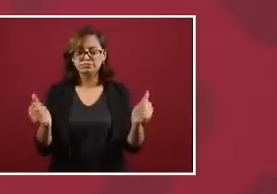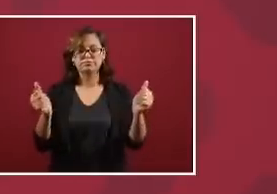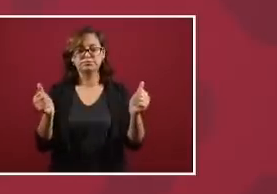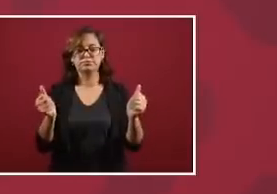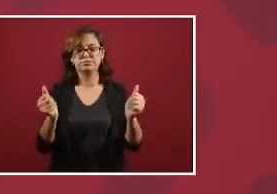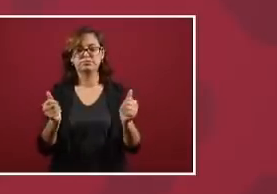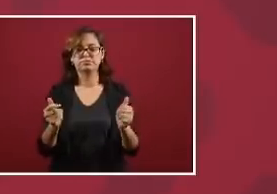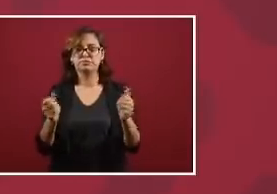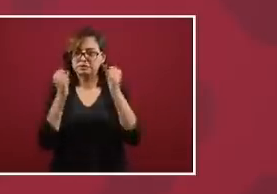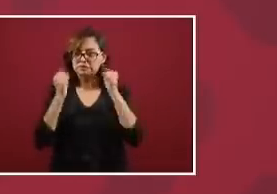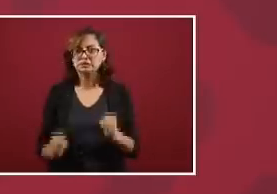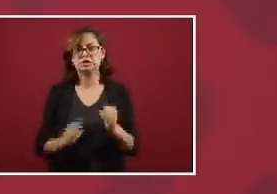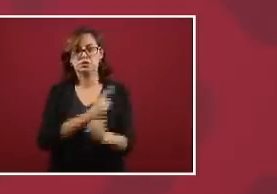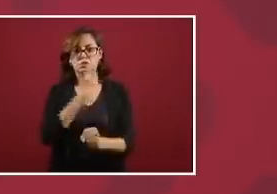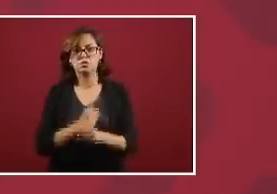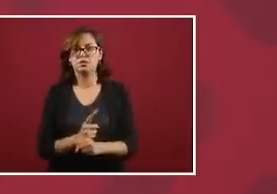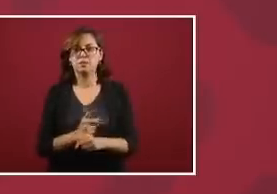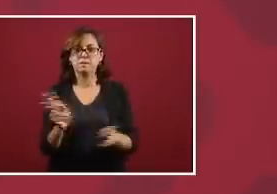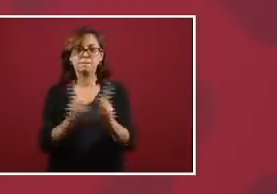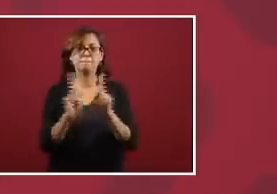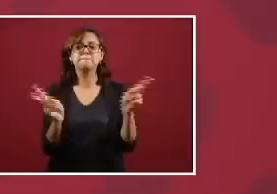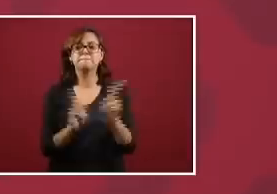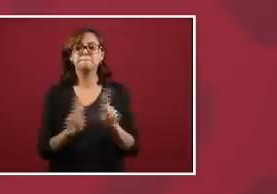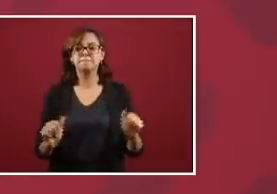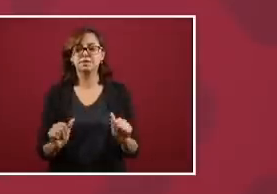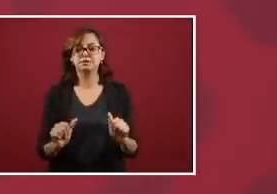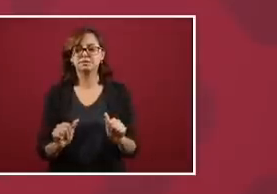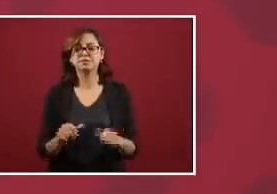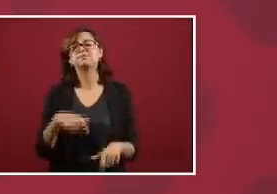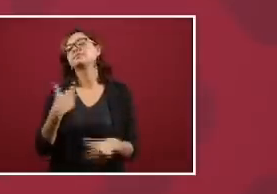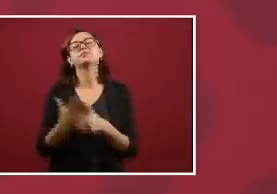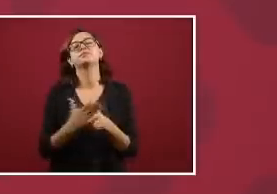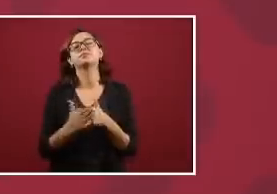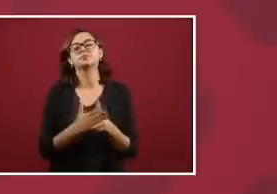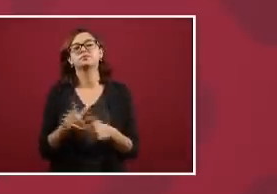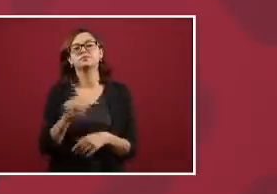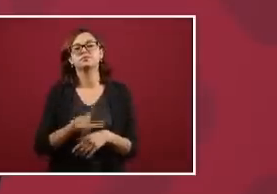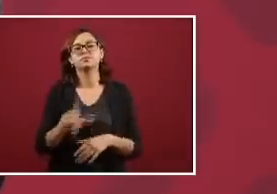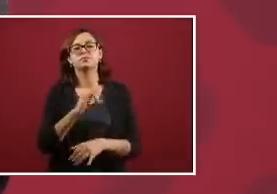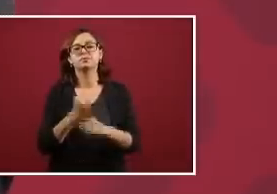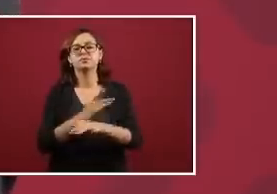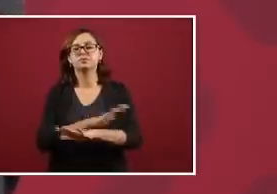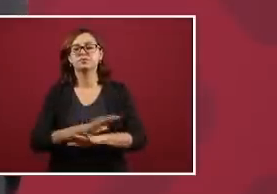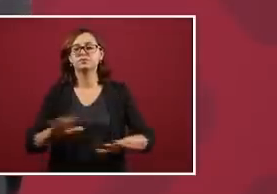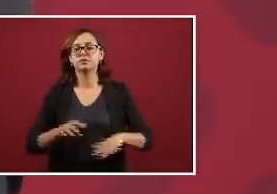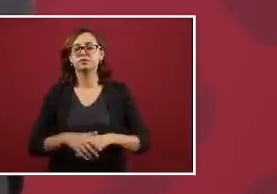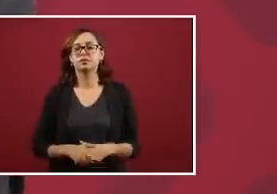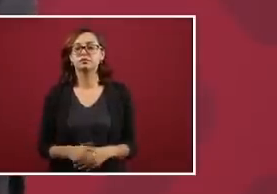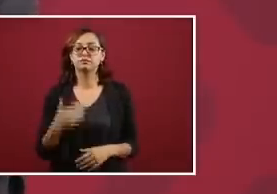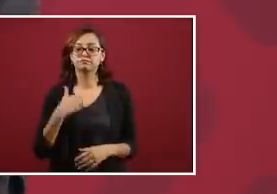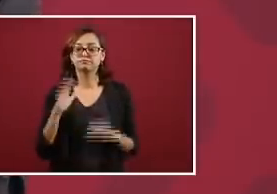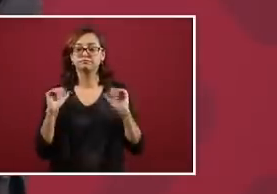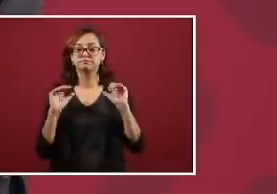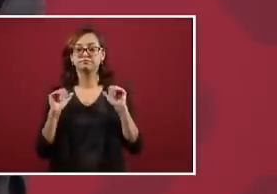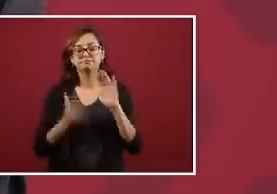el que haya seguridad, el que haya paz. Entonces vamos a informarles sobre este asunto. Me voy.